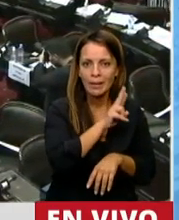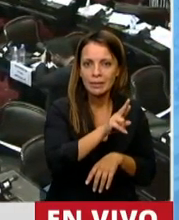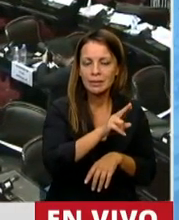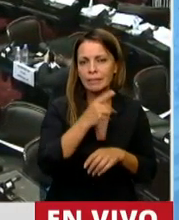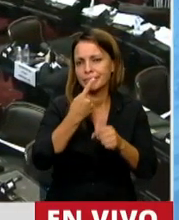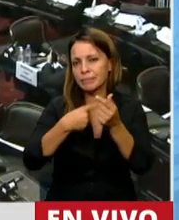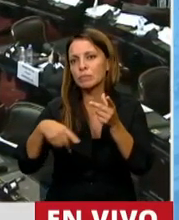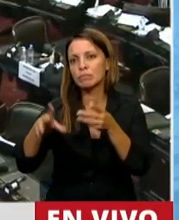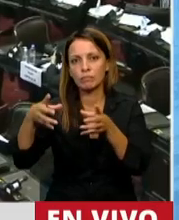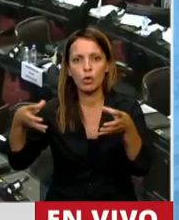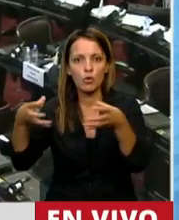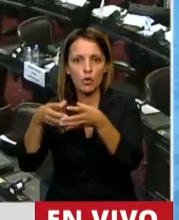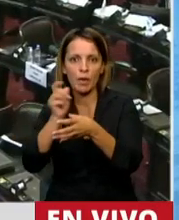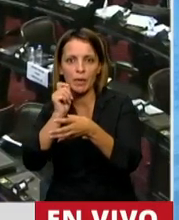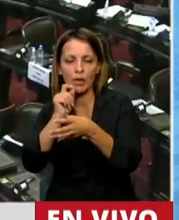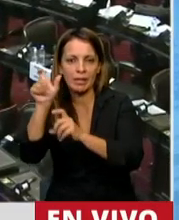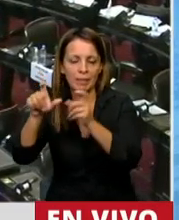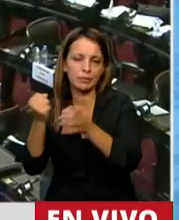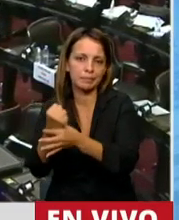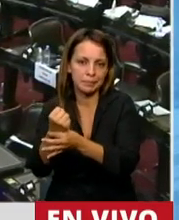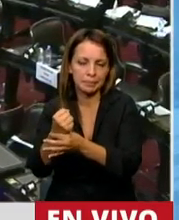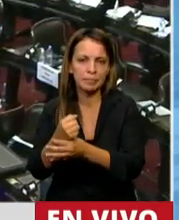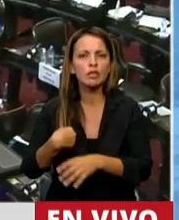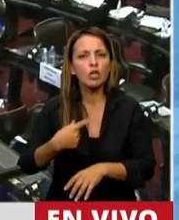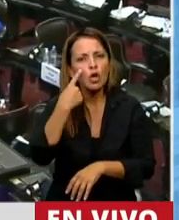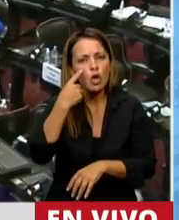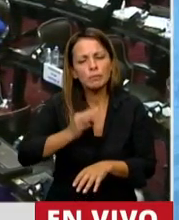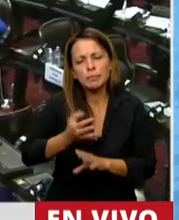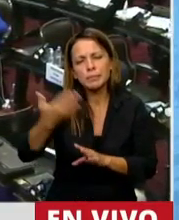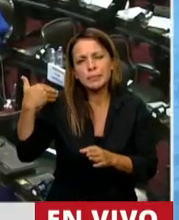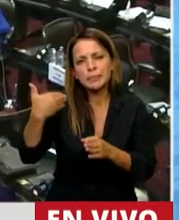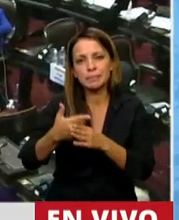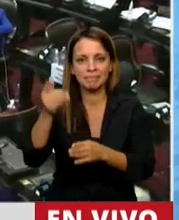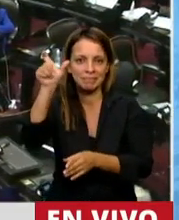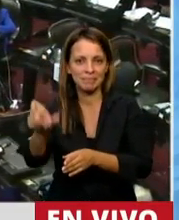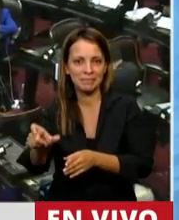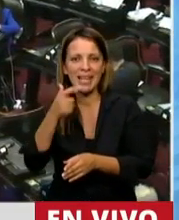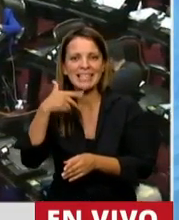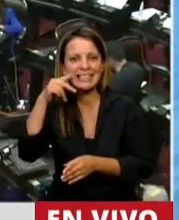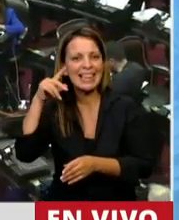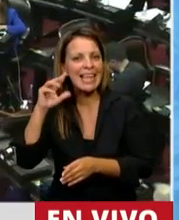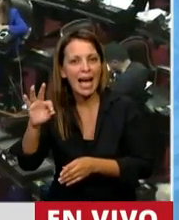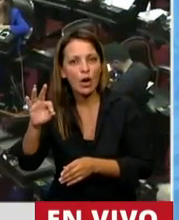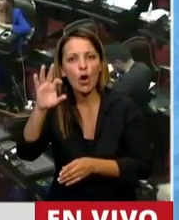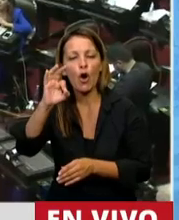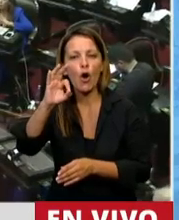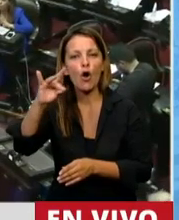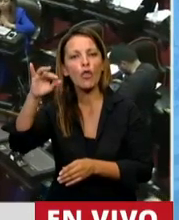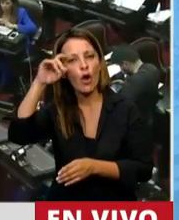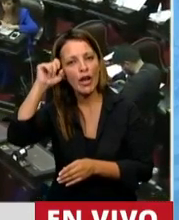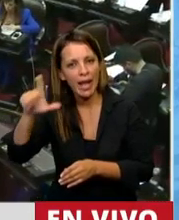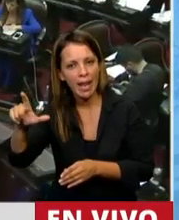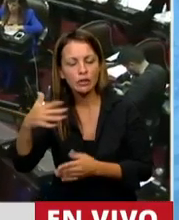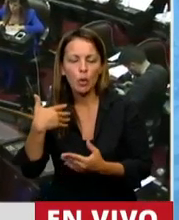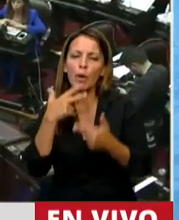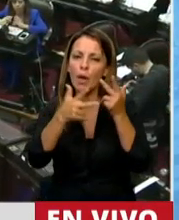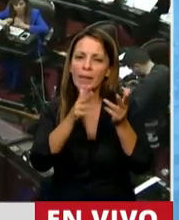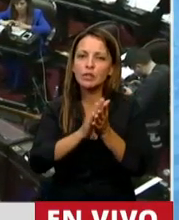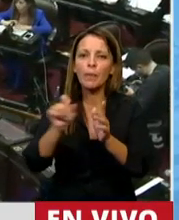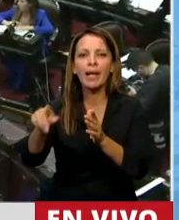de periodistas y de intelectuales. Mire, Presidenta, yo conozco hace muchísimos años, obviamente, a Santiago O'Donnell y podría hablar mucho de su